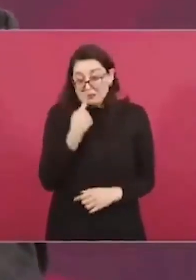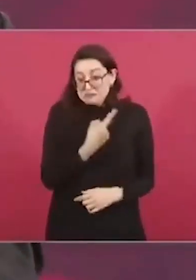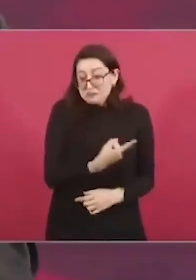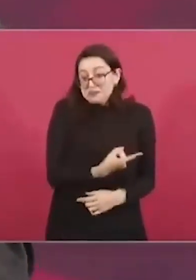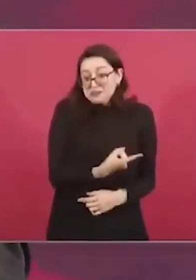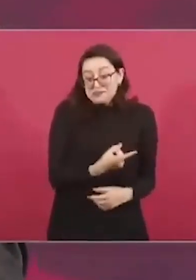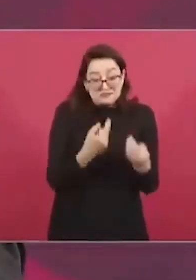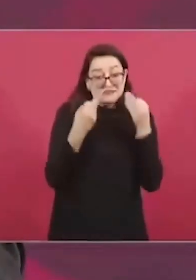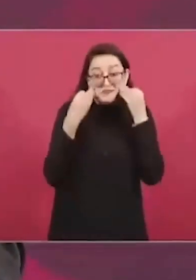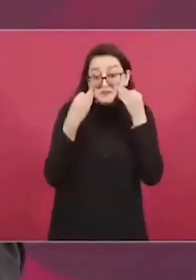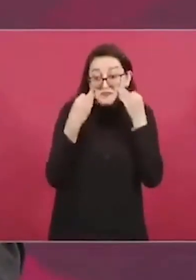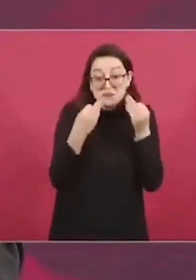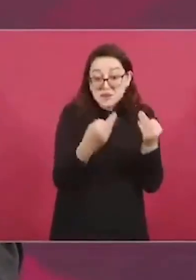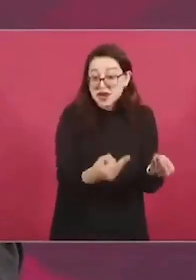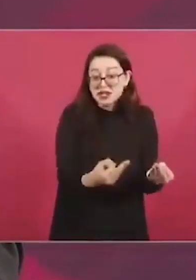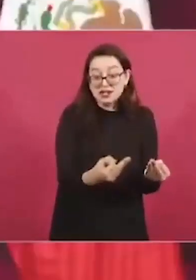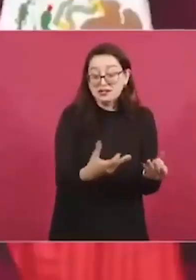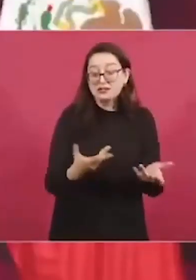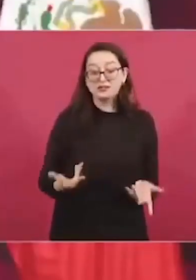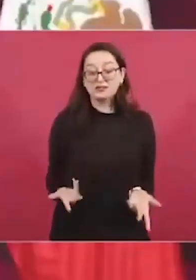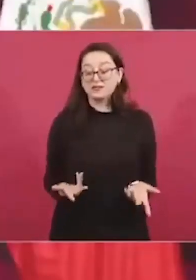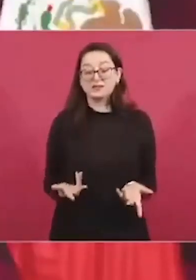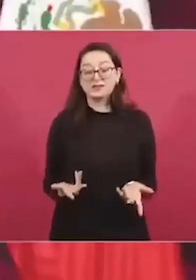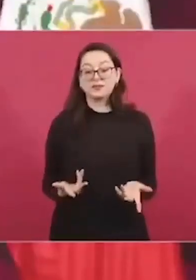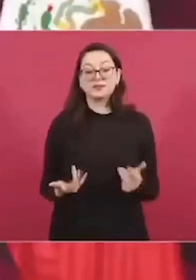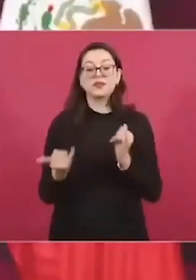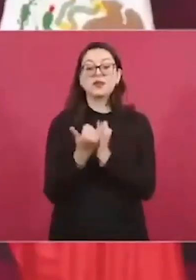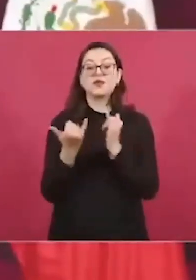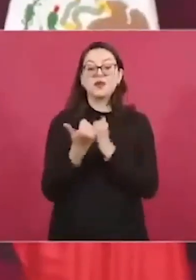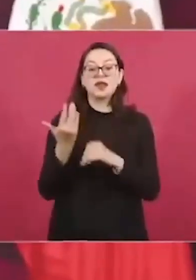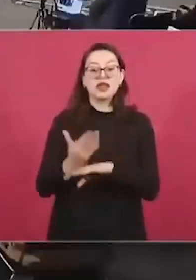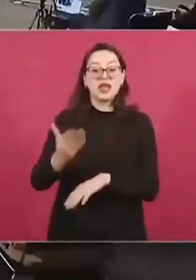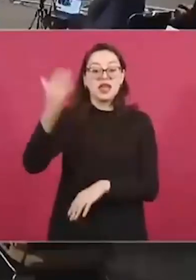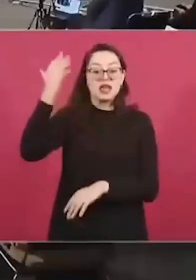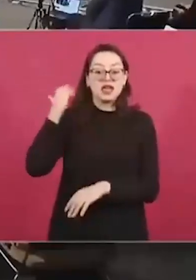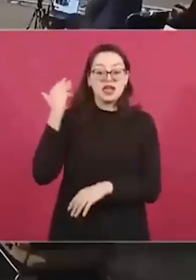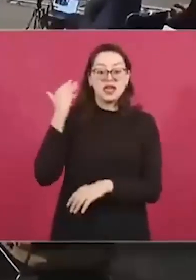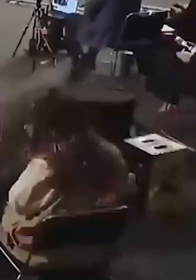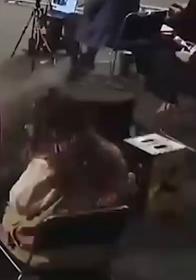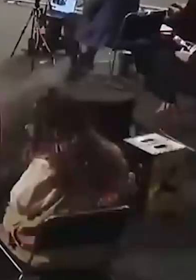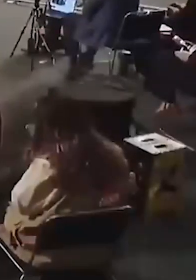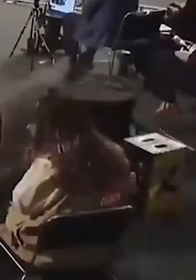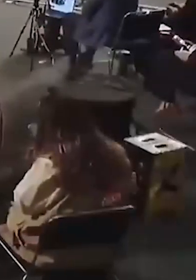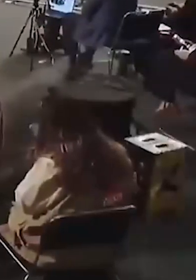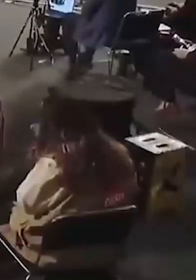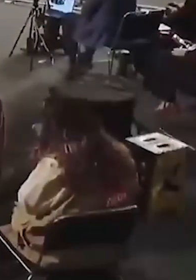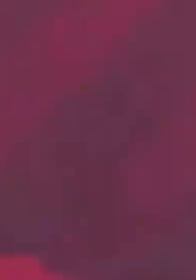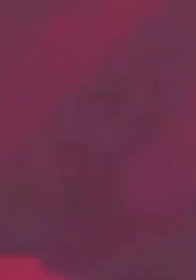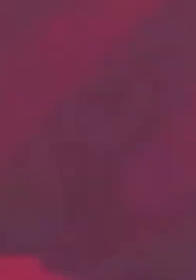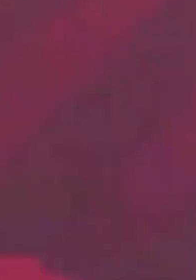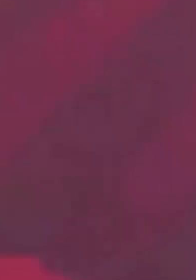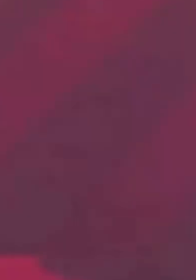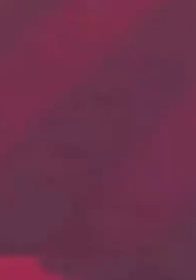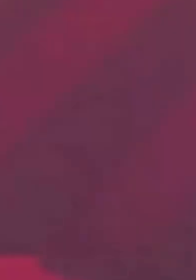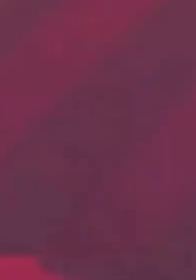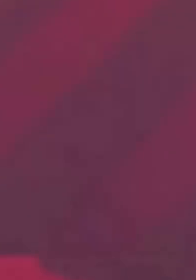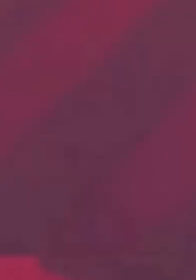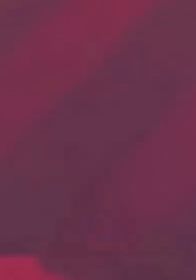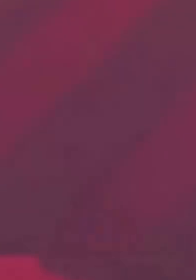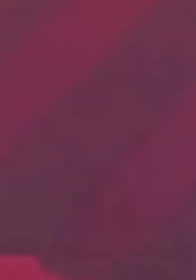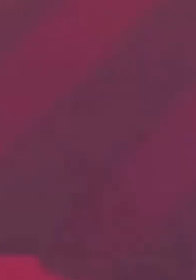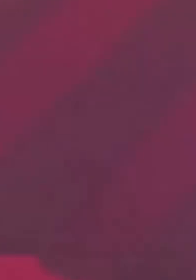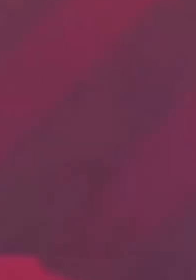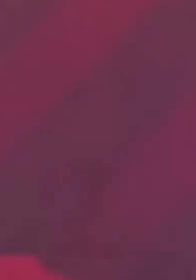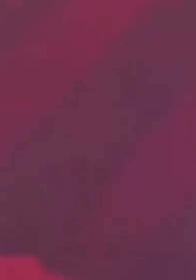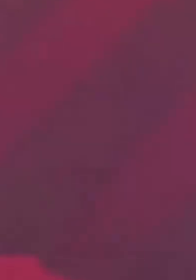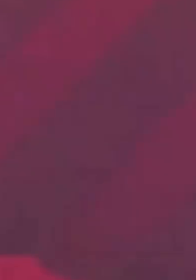un señalamiento de parte de algunos especialistas en el sentido de que no hay una justificación presupuestal por parte